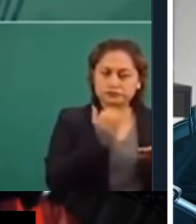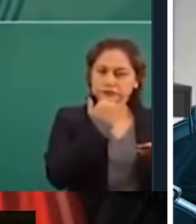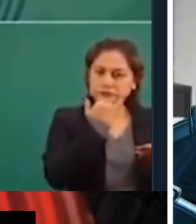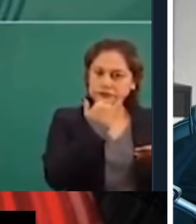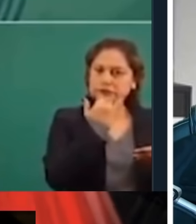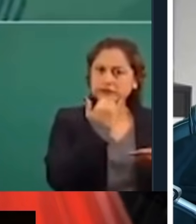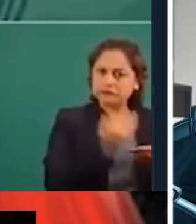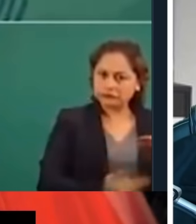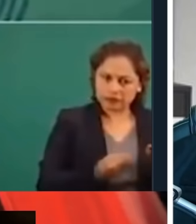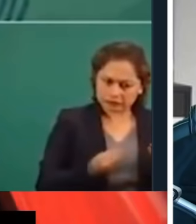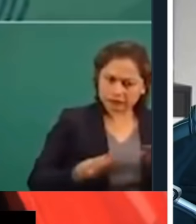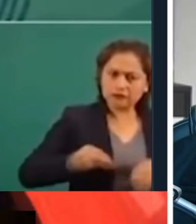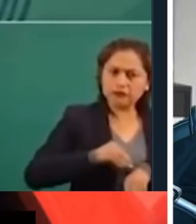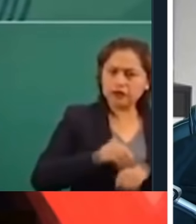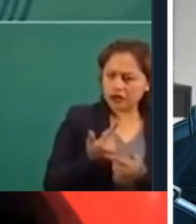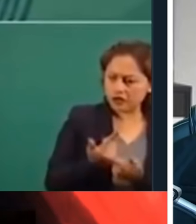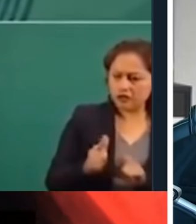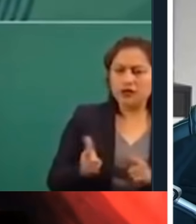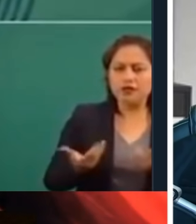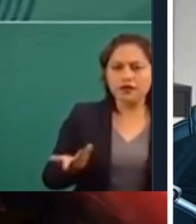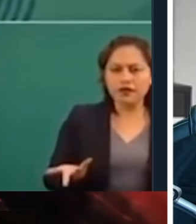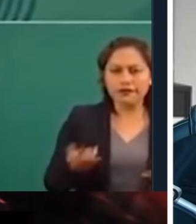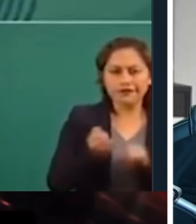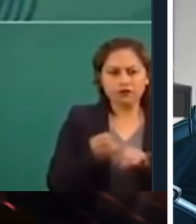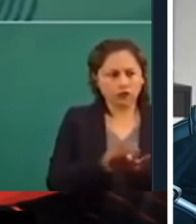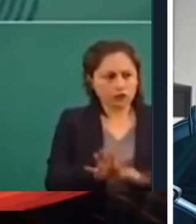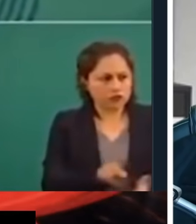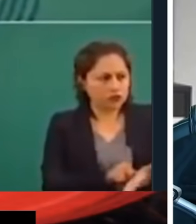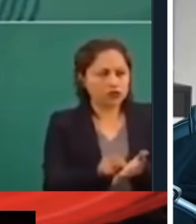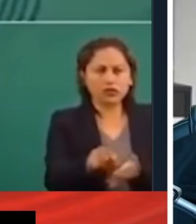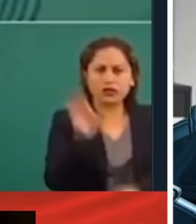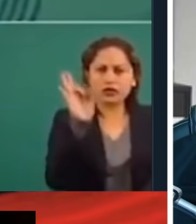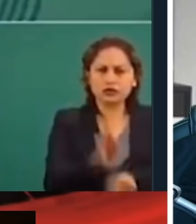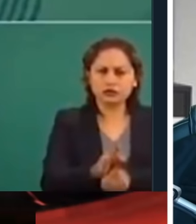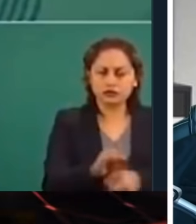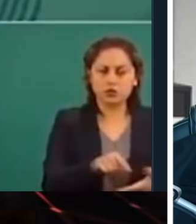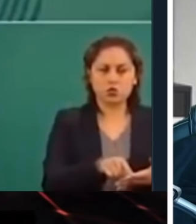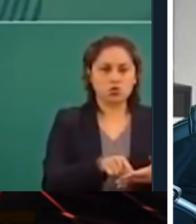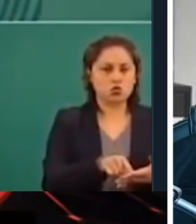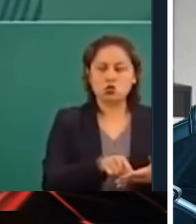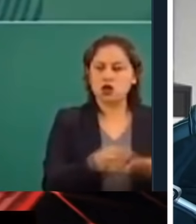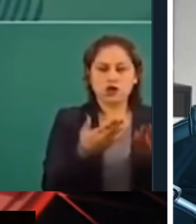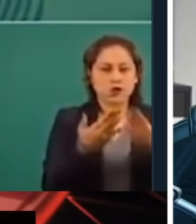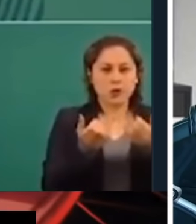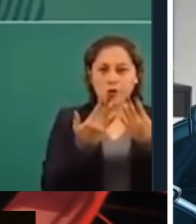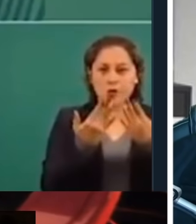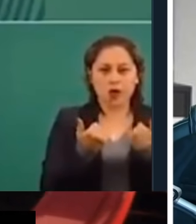facebook amigos y amigas esto tiene que llegar a niveles internacionales